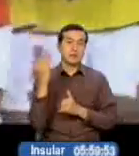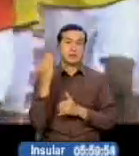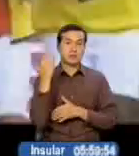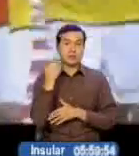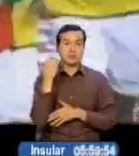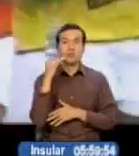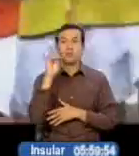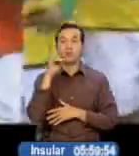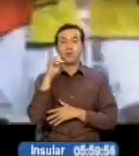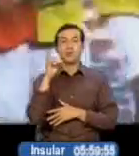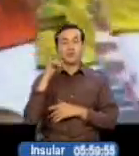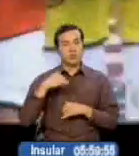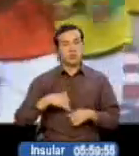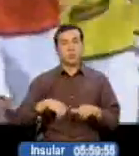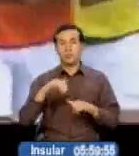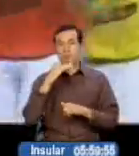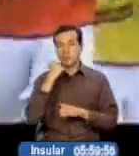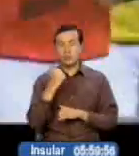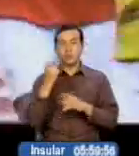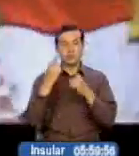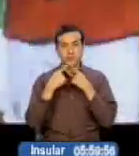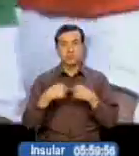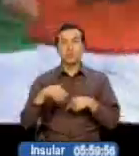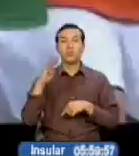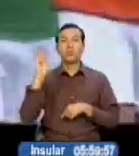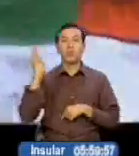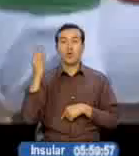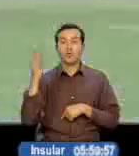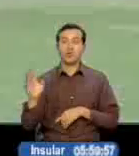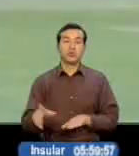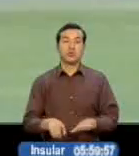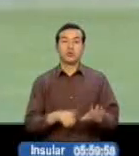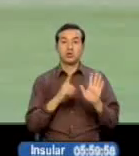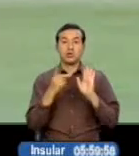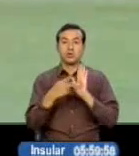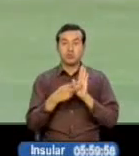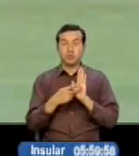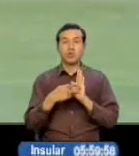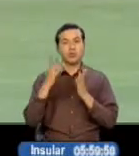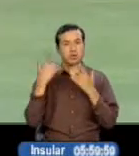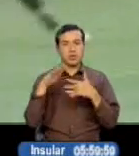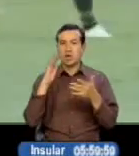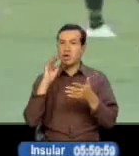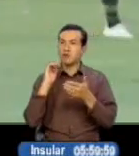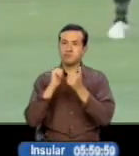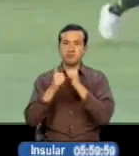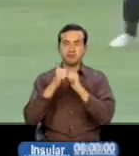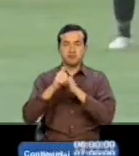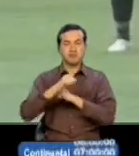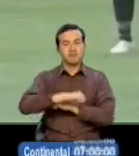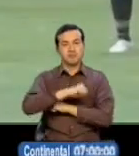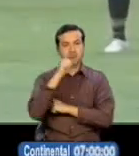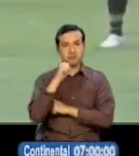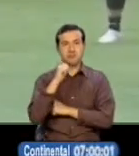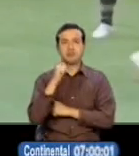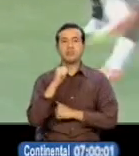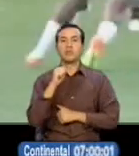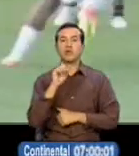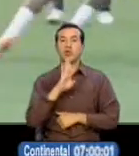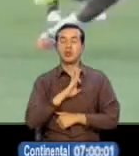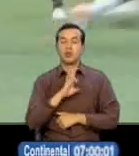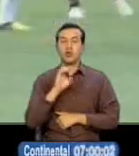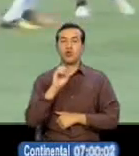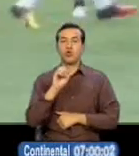Bolivia mostró una mejoría tras alcanzar 4 de 6 puntos en las dos pasadas fechas. Con Víctor Hoyos como